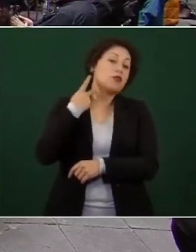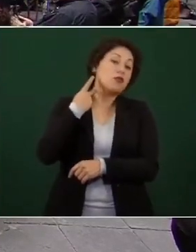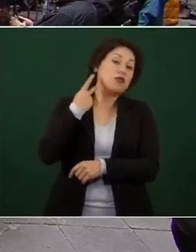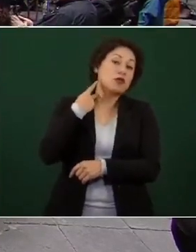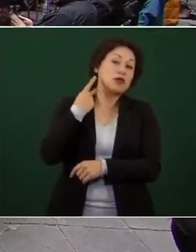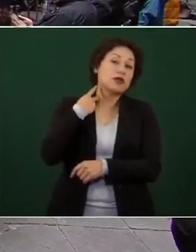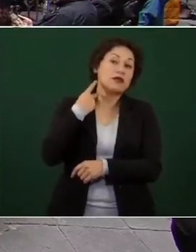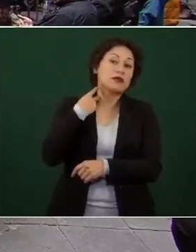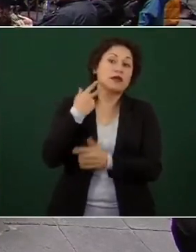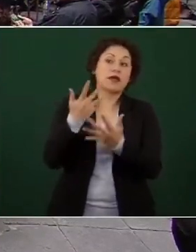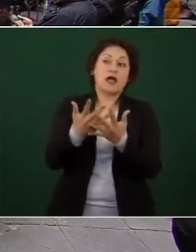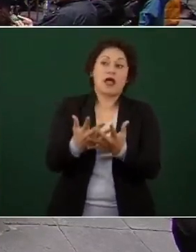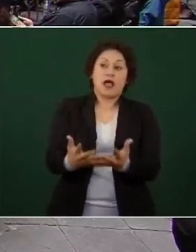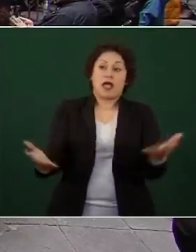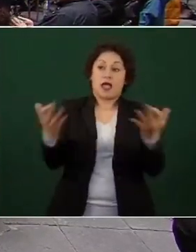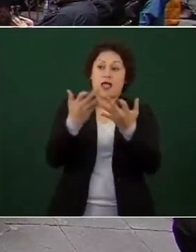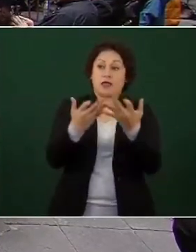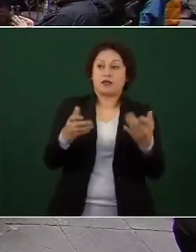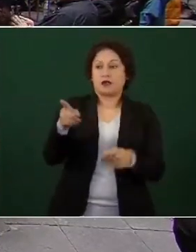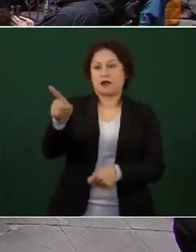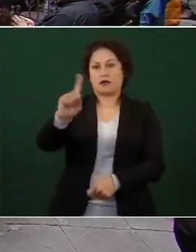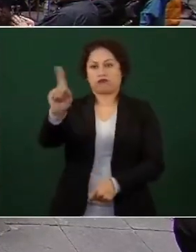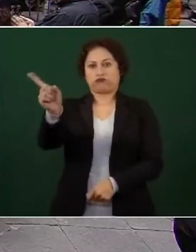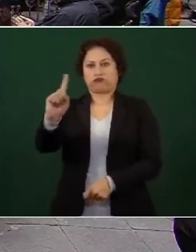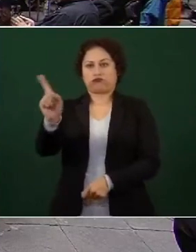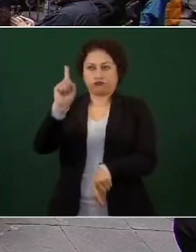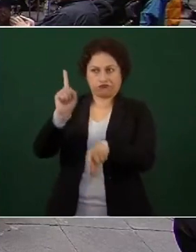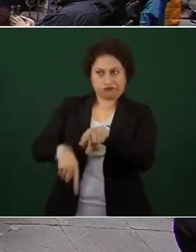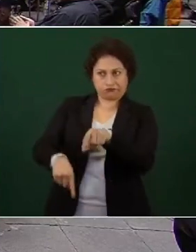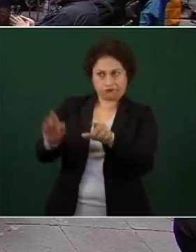de las grandes extensiones de tierras